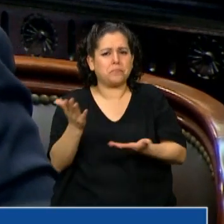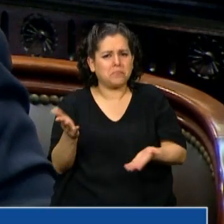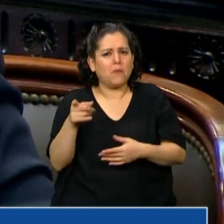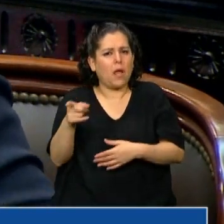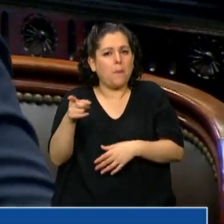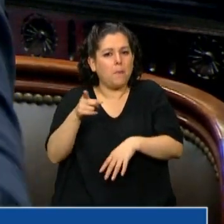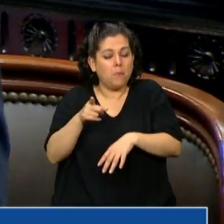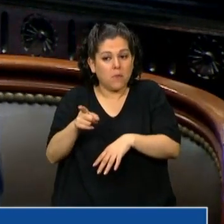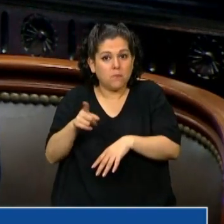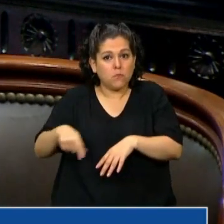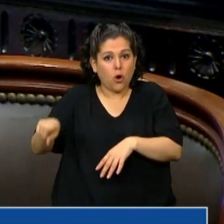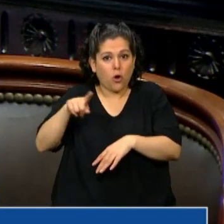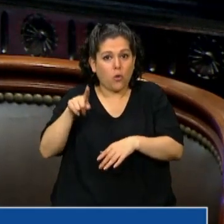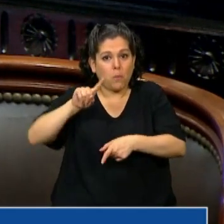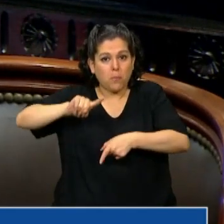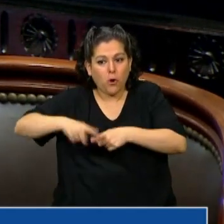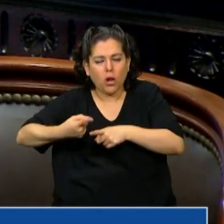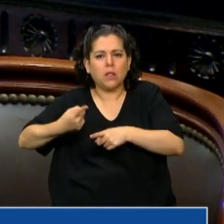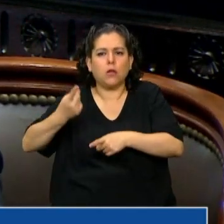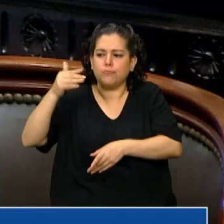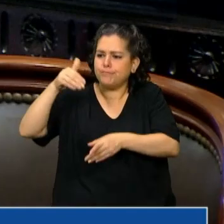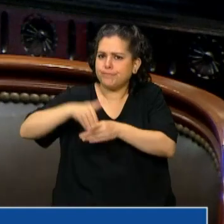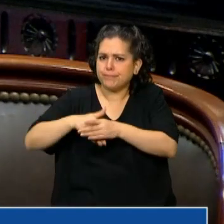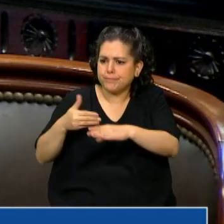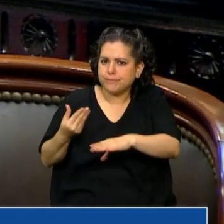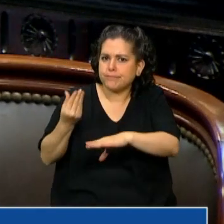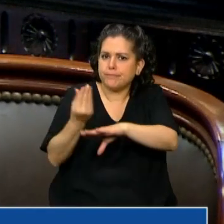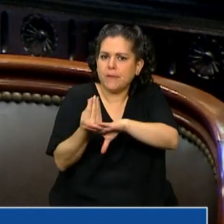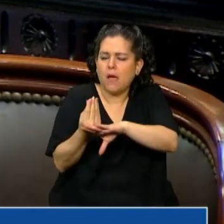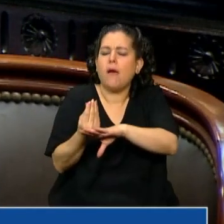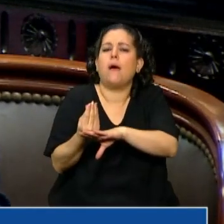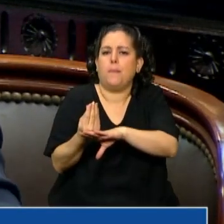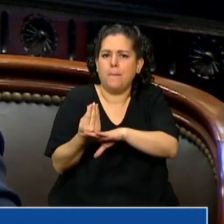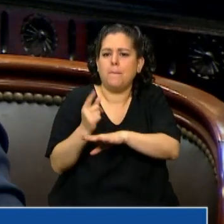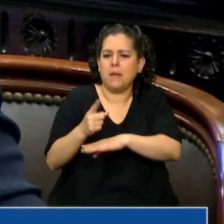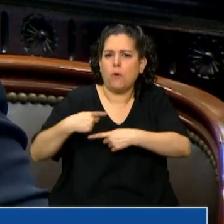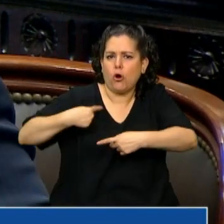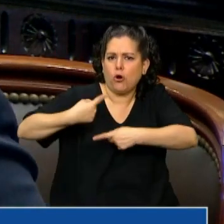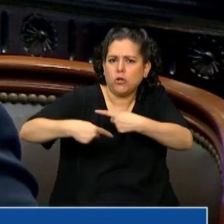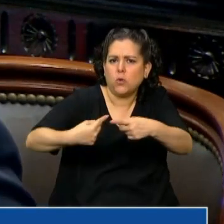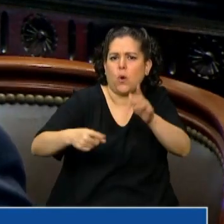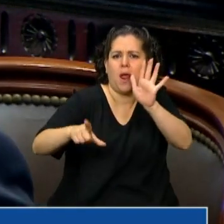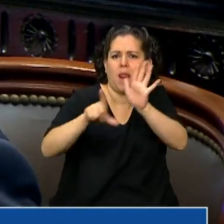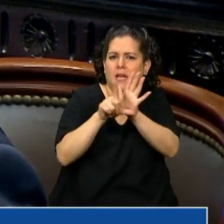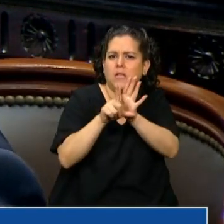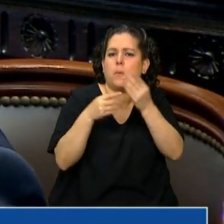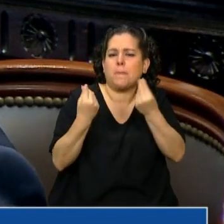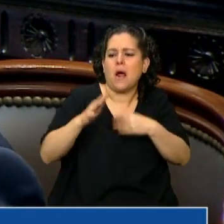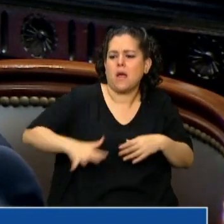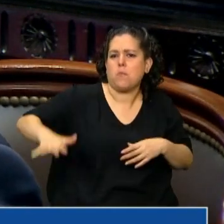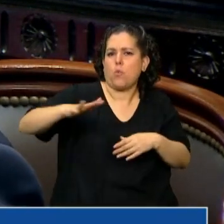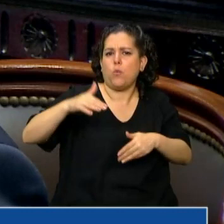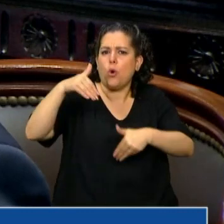política y democrática que surge de la elección para fijar las políticas que han propuesto y que el pueblo vote para